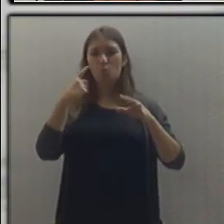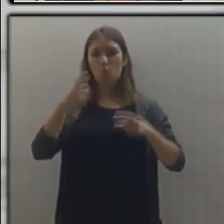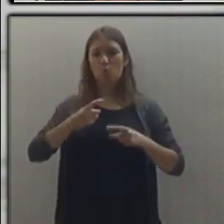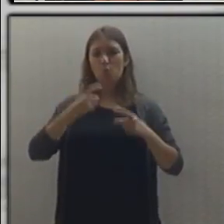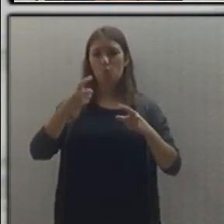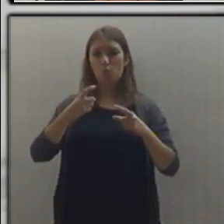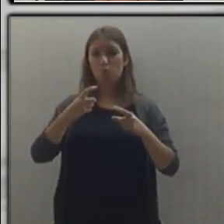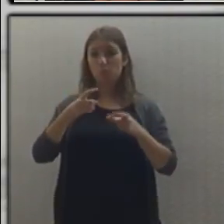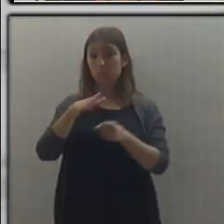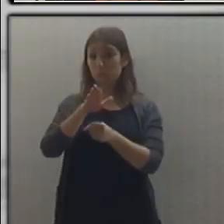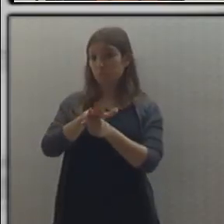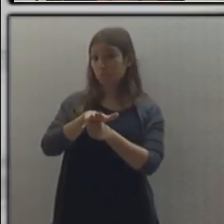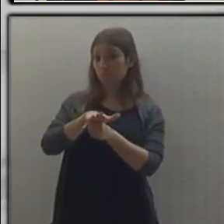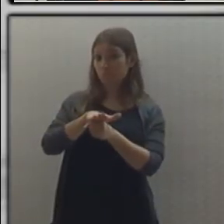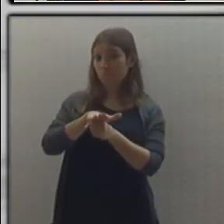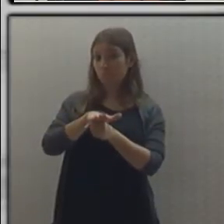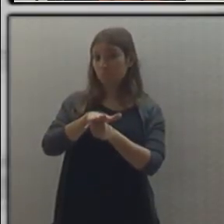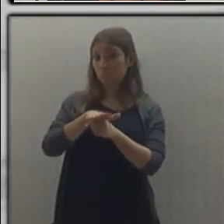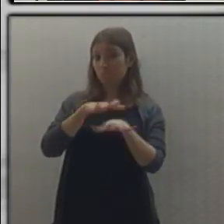cómoda.